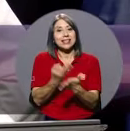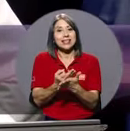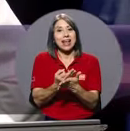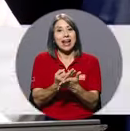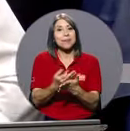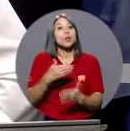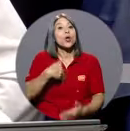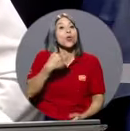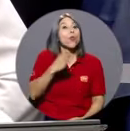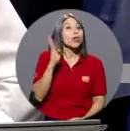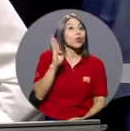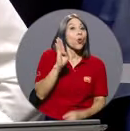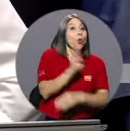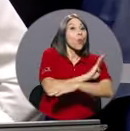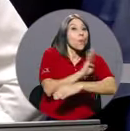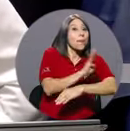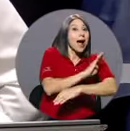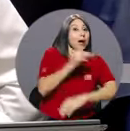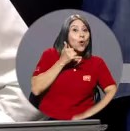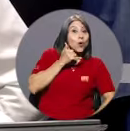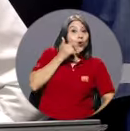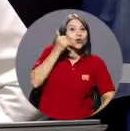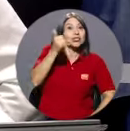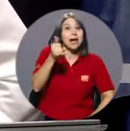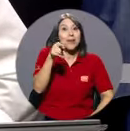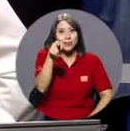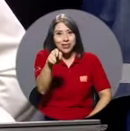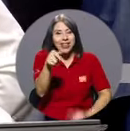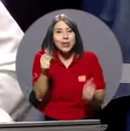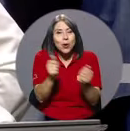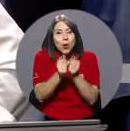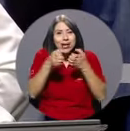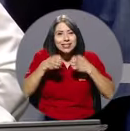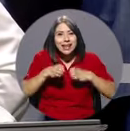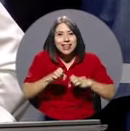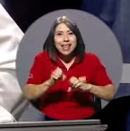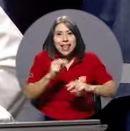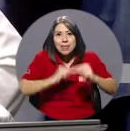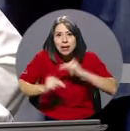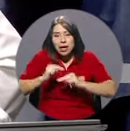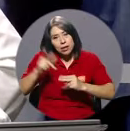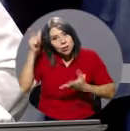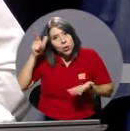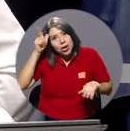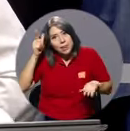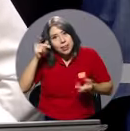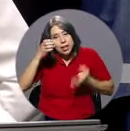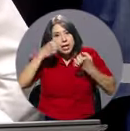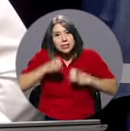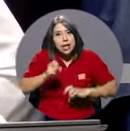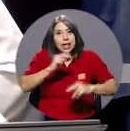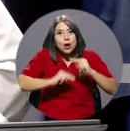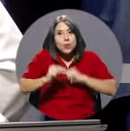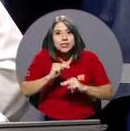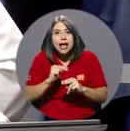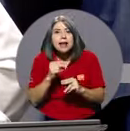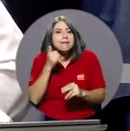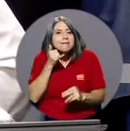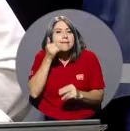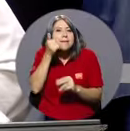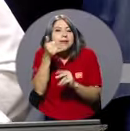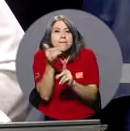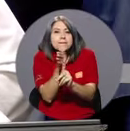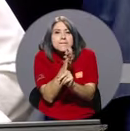y lo llame en su estrategia de mercadeo, que sí, obviamente tiene una estrategia comercial para seducirte,